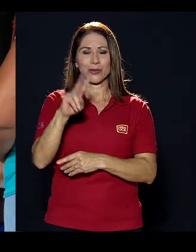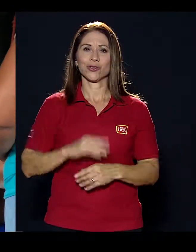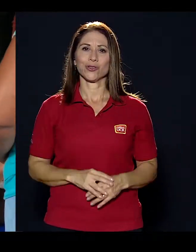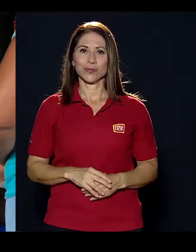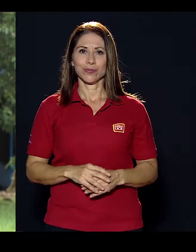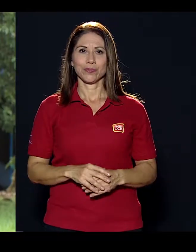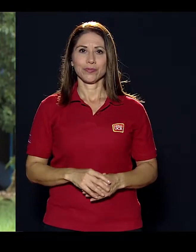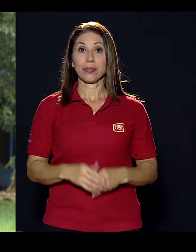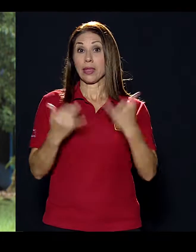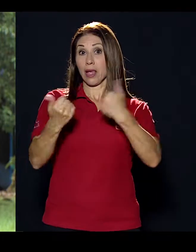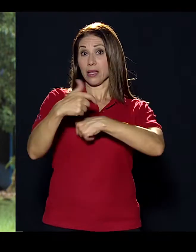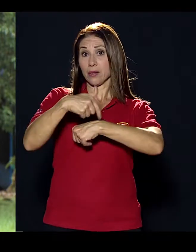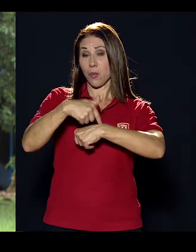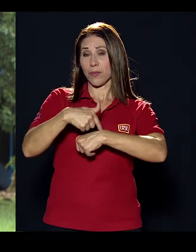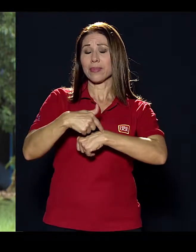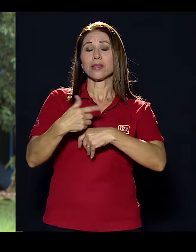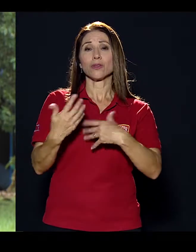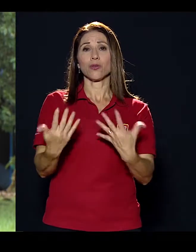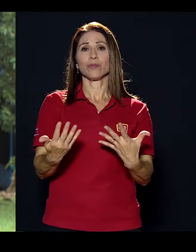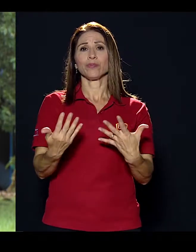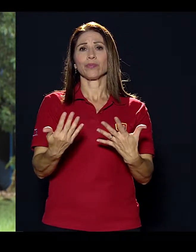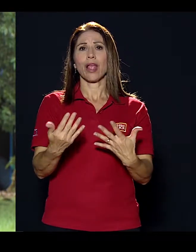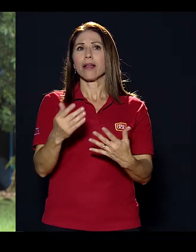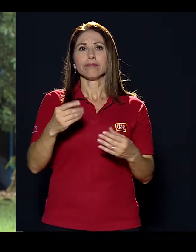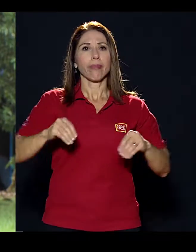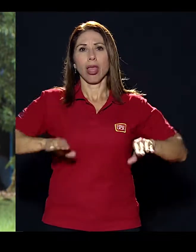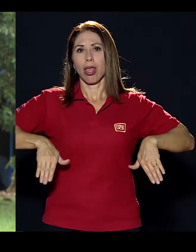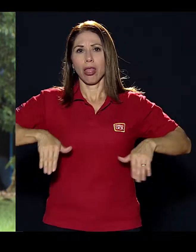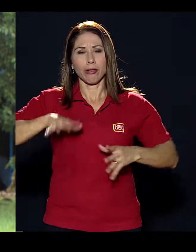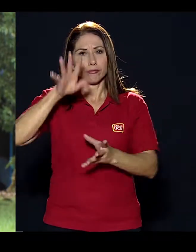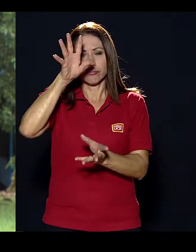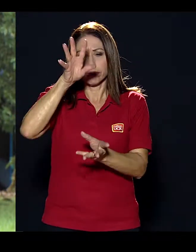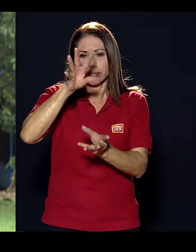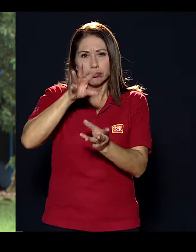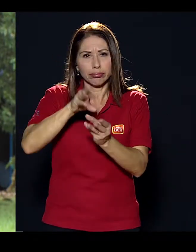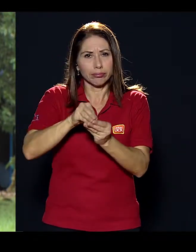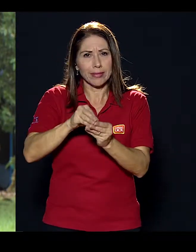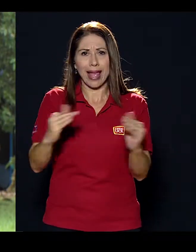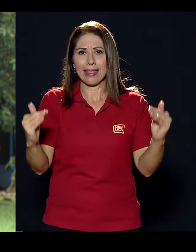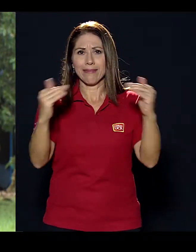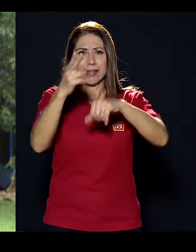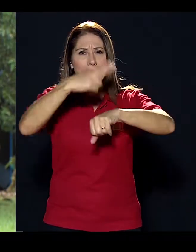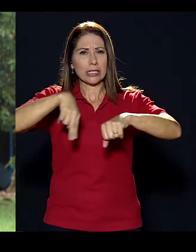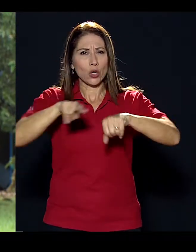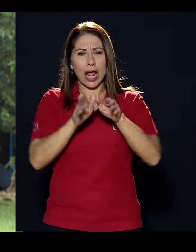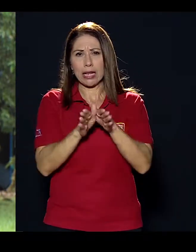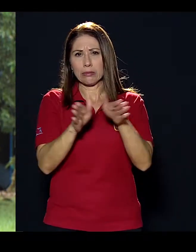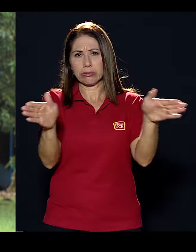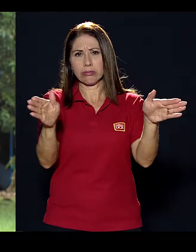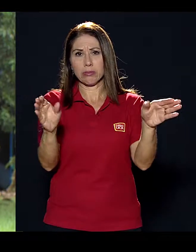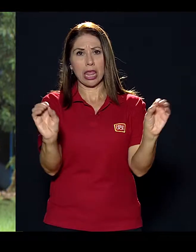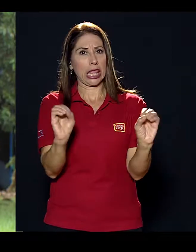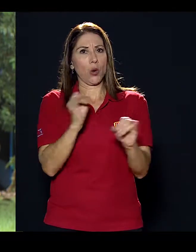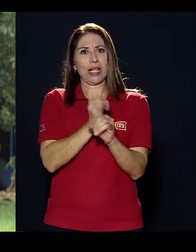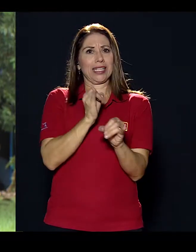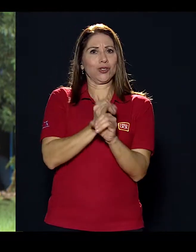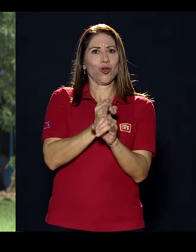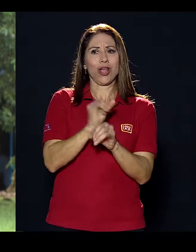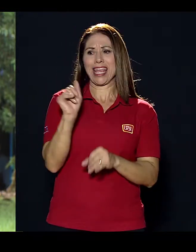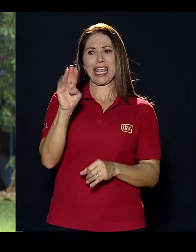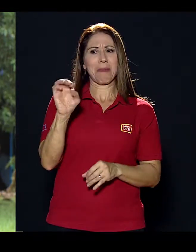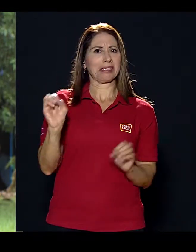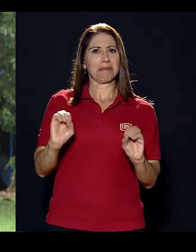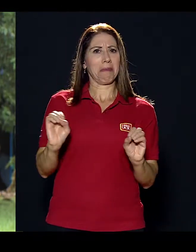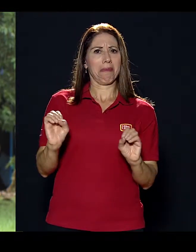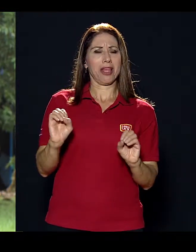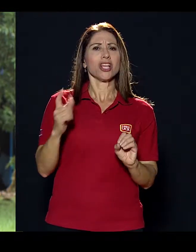342. En este momento no se llevan cuantificados, digamos, a nivel nacional, ninguna institución lo lleva, ni el IMAS. Es